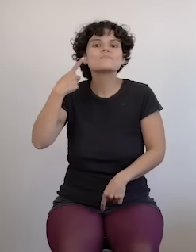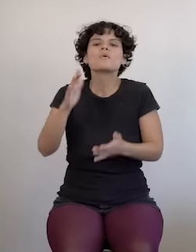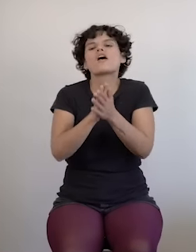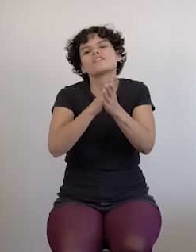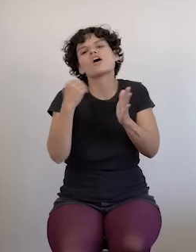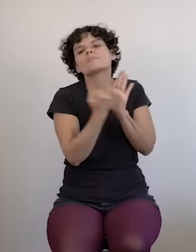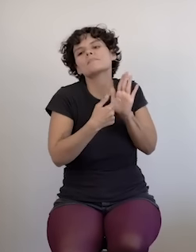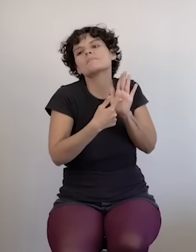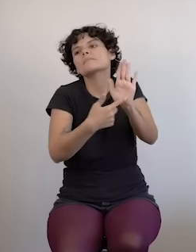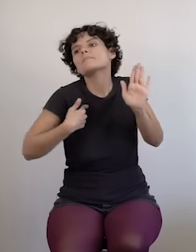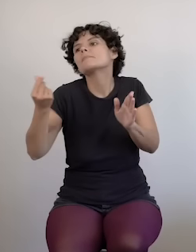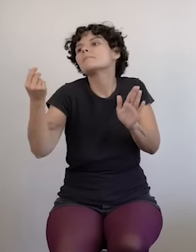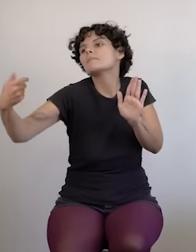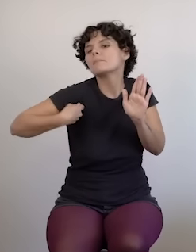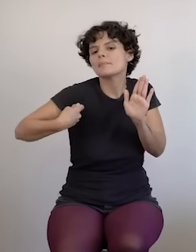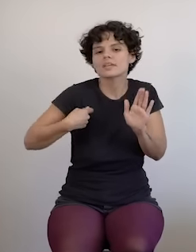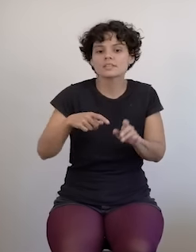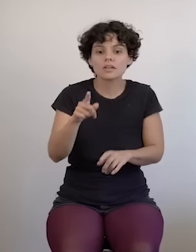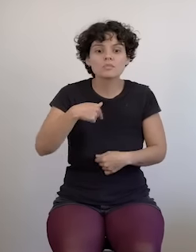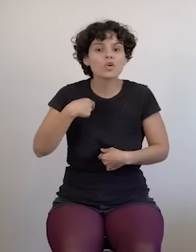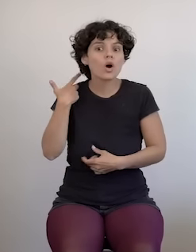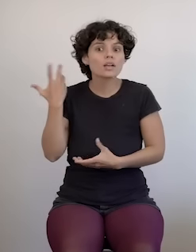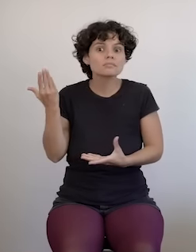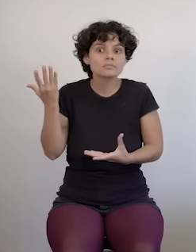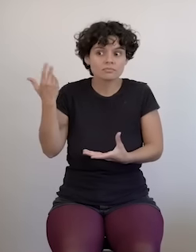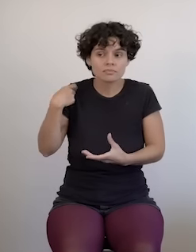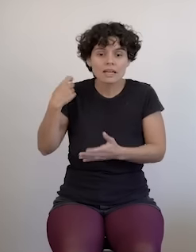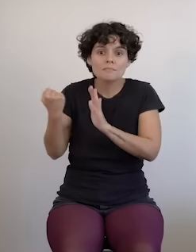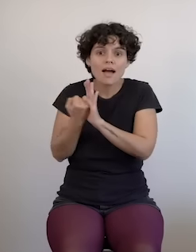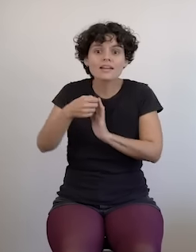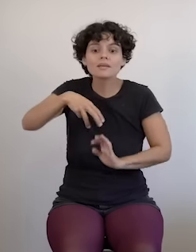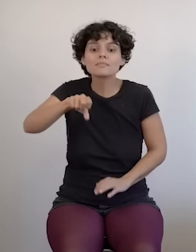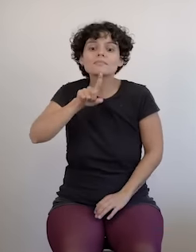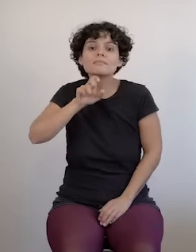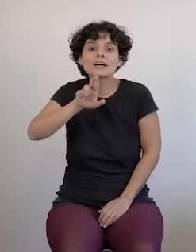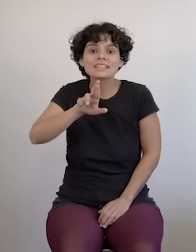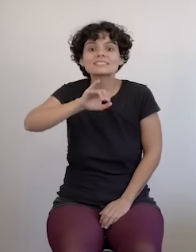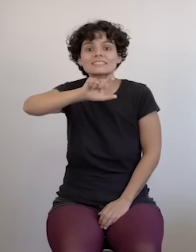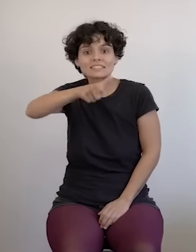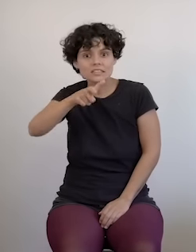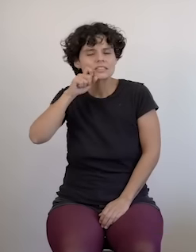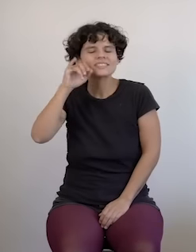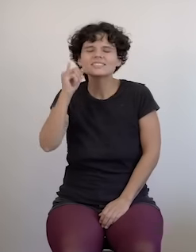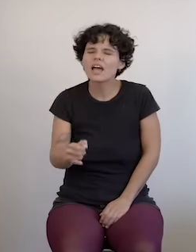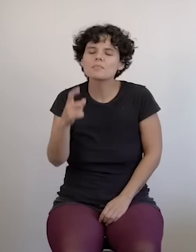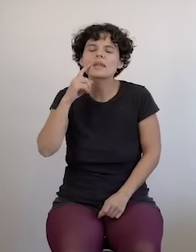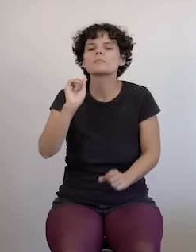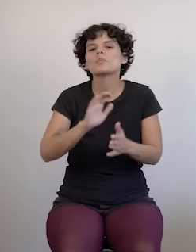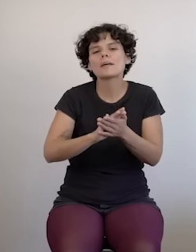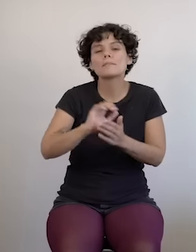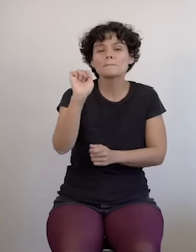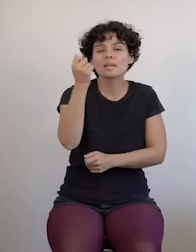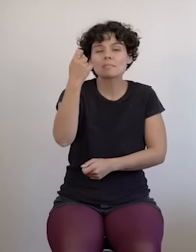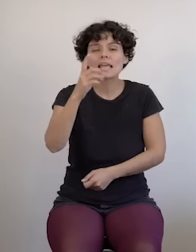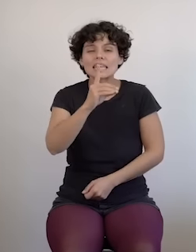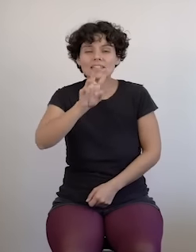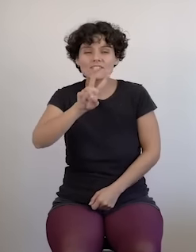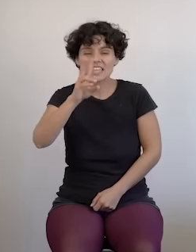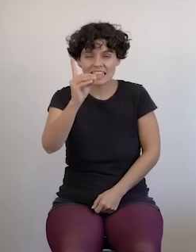loco, sí! Oye, cuando entró Master G a nuestro programa hablamos que todos hemos tenido algo Master G. El primer DVD. Sí, este con el